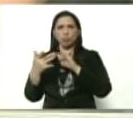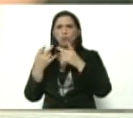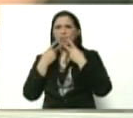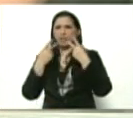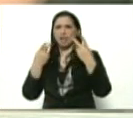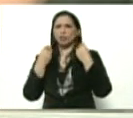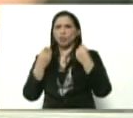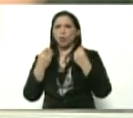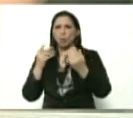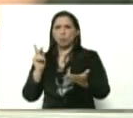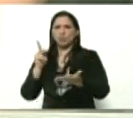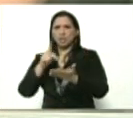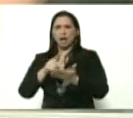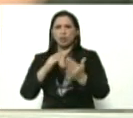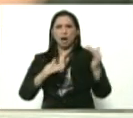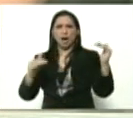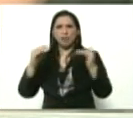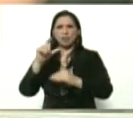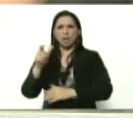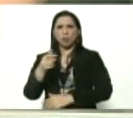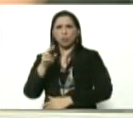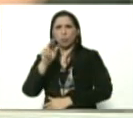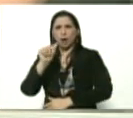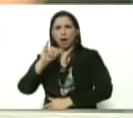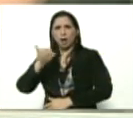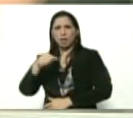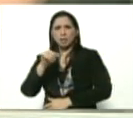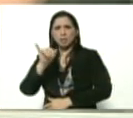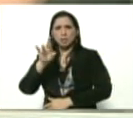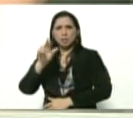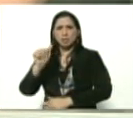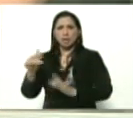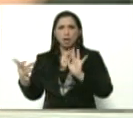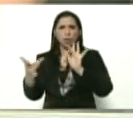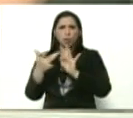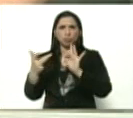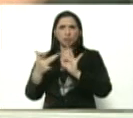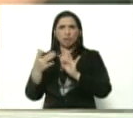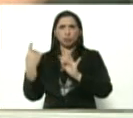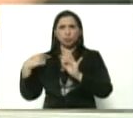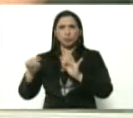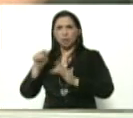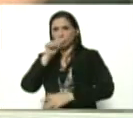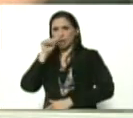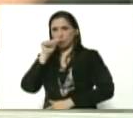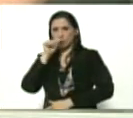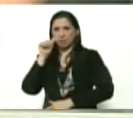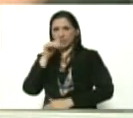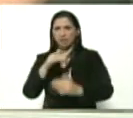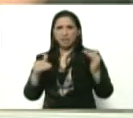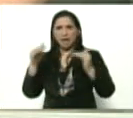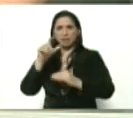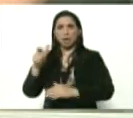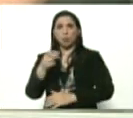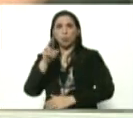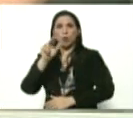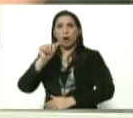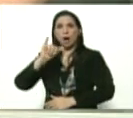cómo llegaron a Alta Guajira y el contacto que tuvieron con narcotraficantes de la Alta Guajira. Lo dice